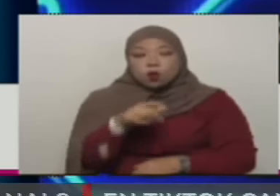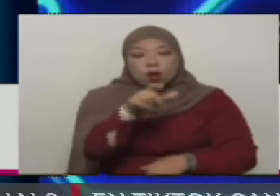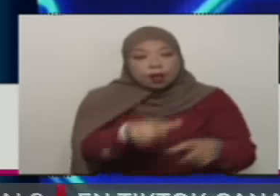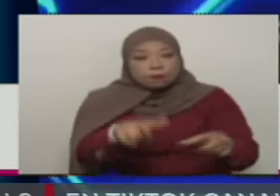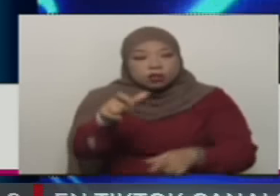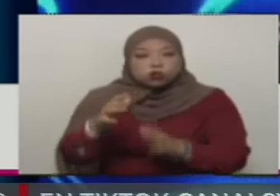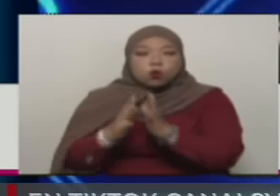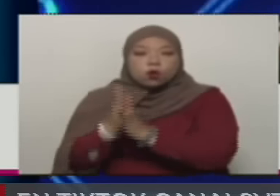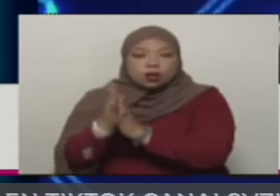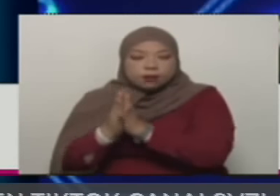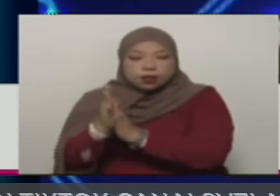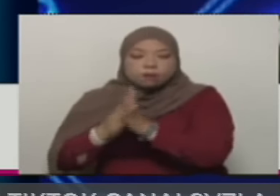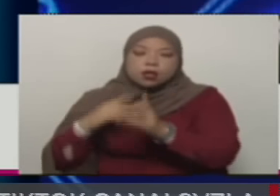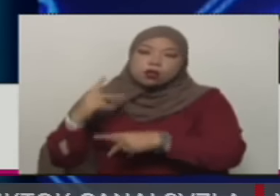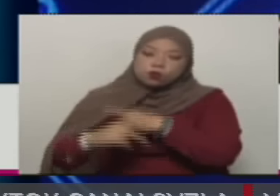decir.